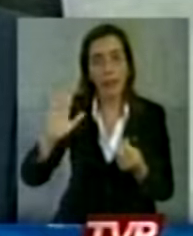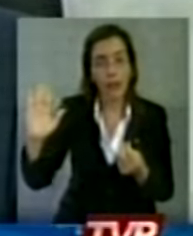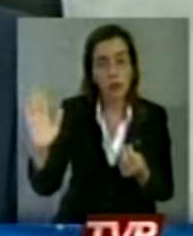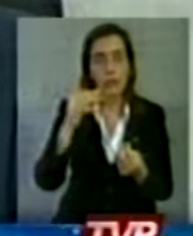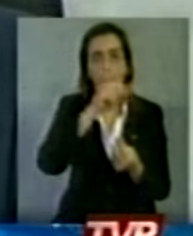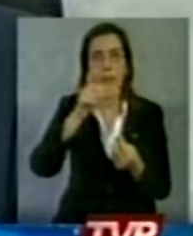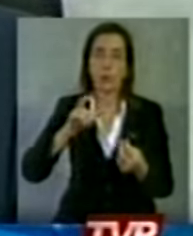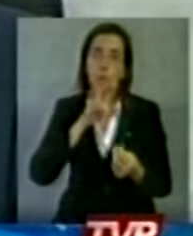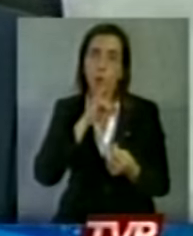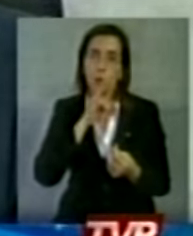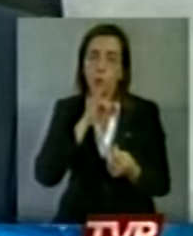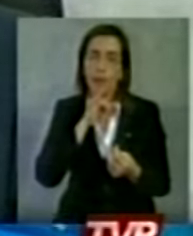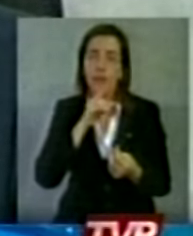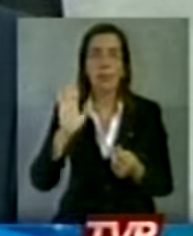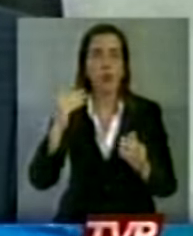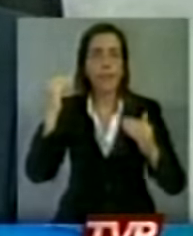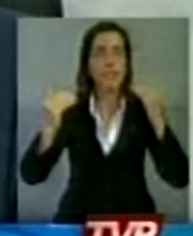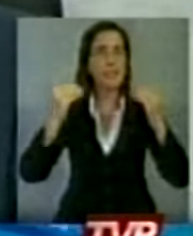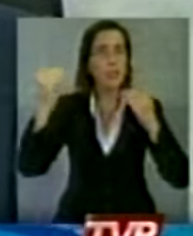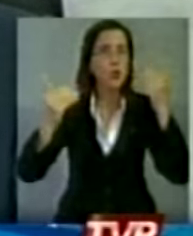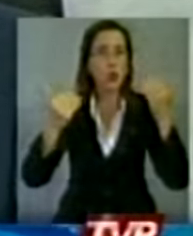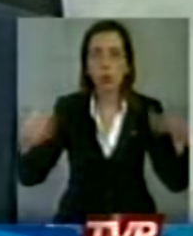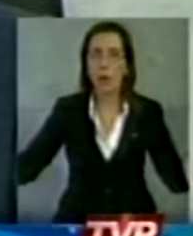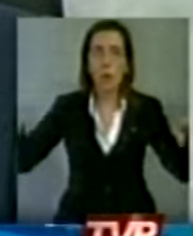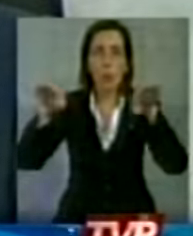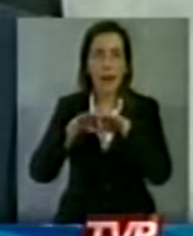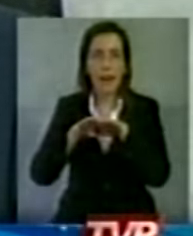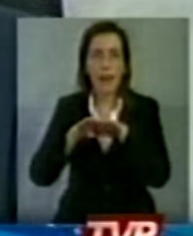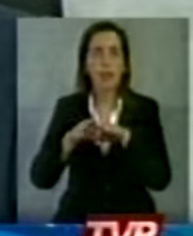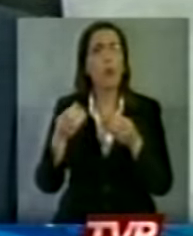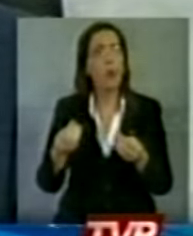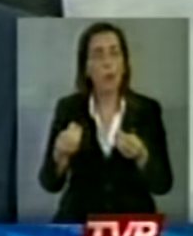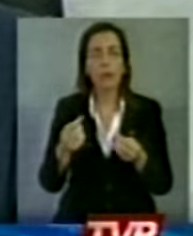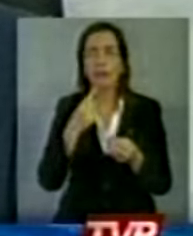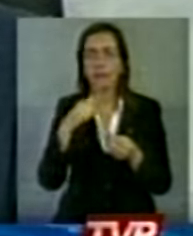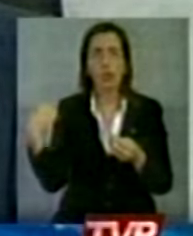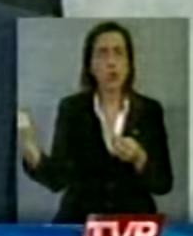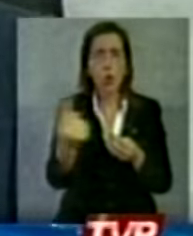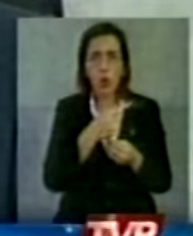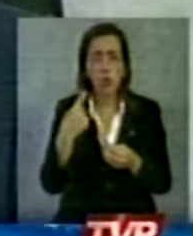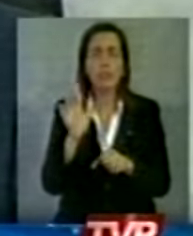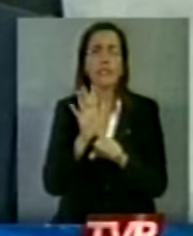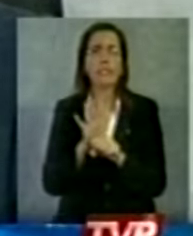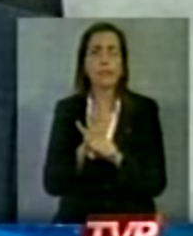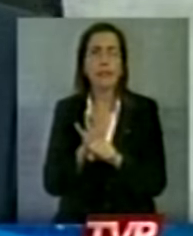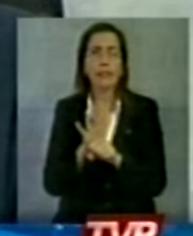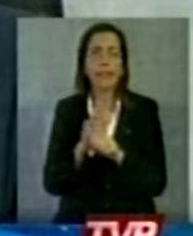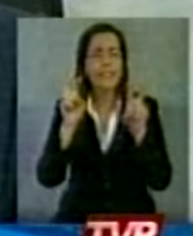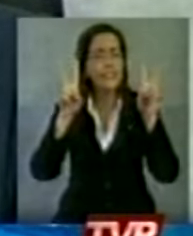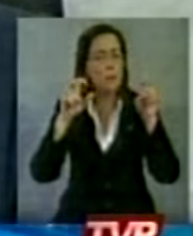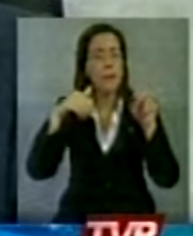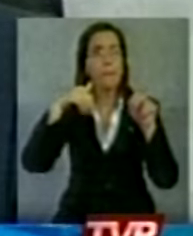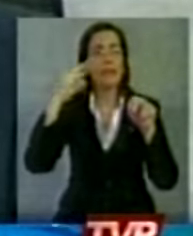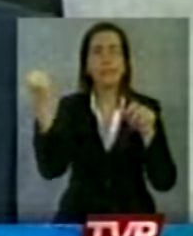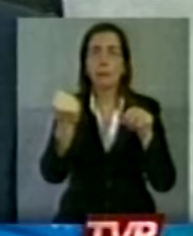tucumanos y el desarrollo en equidad, debe girar alrededor del tema